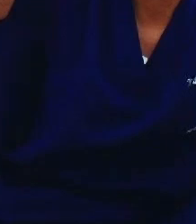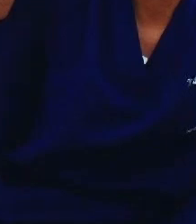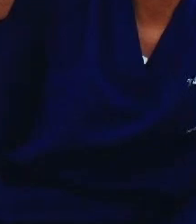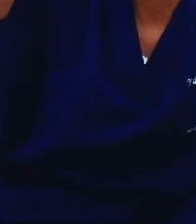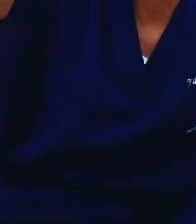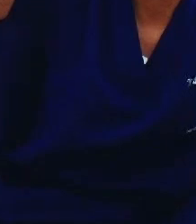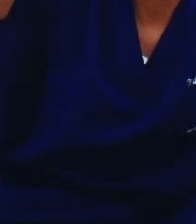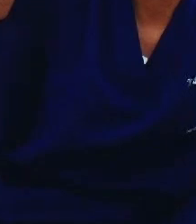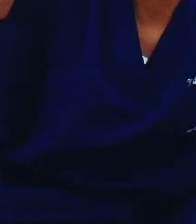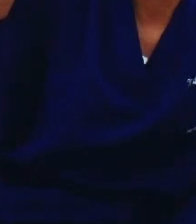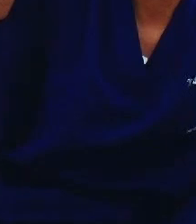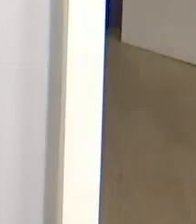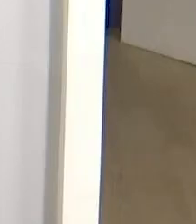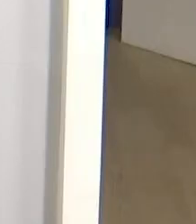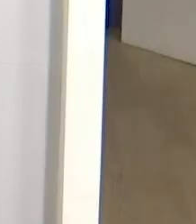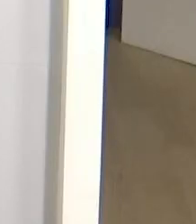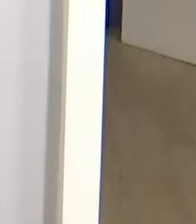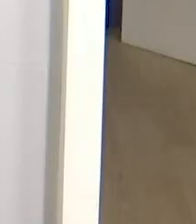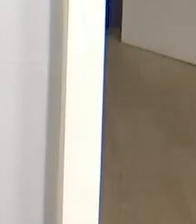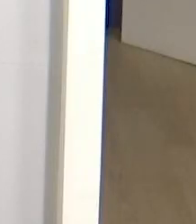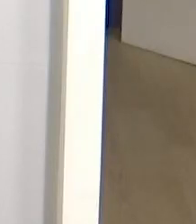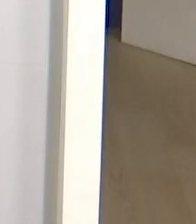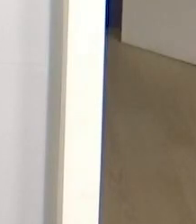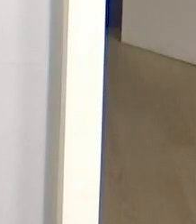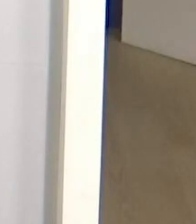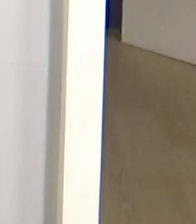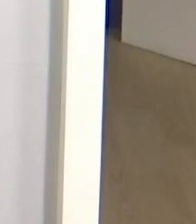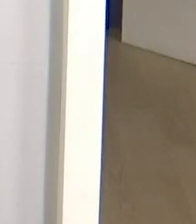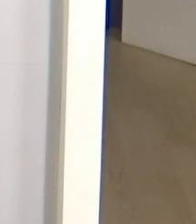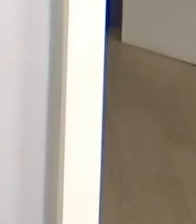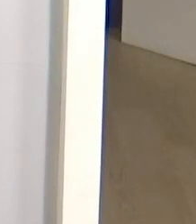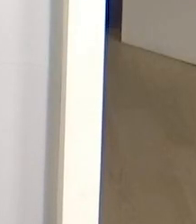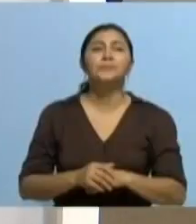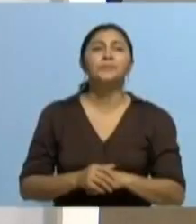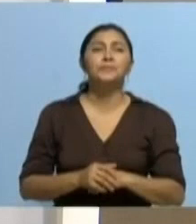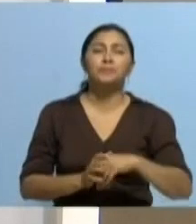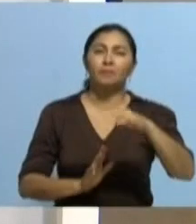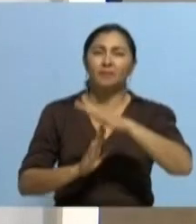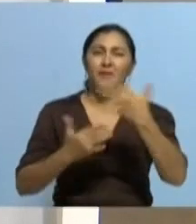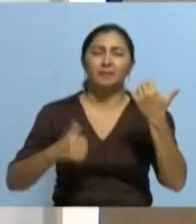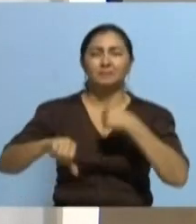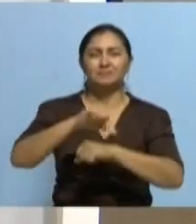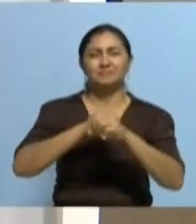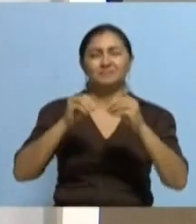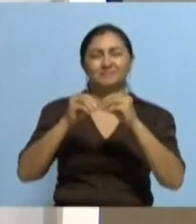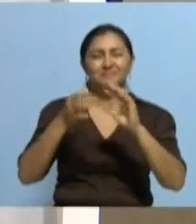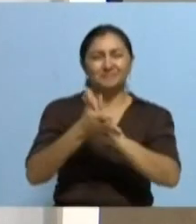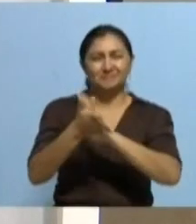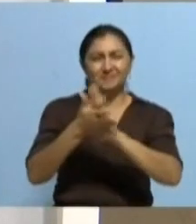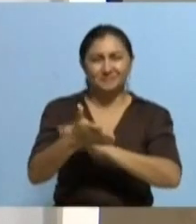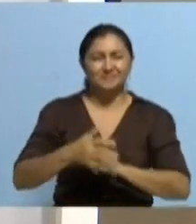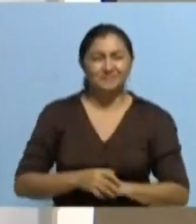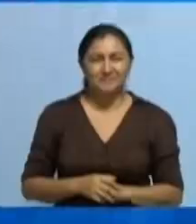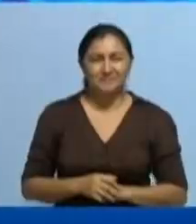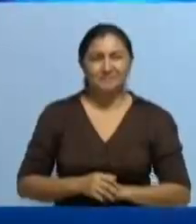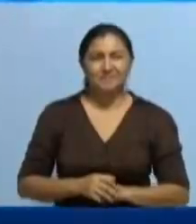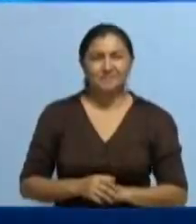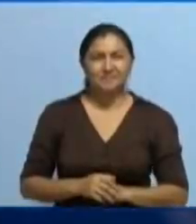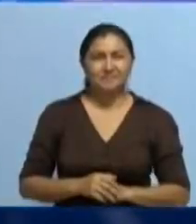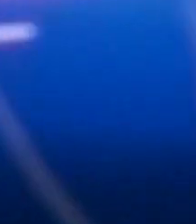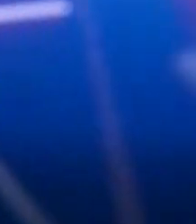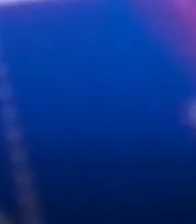por el Ministerio de Educación Nacional. Hacemos una nueva pausa, ya vienen los deportes y también tendencias.